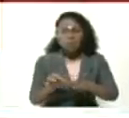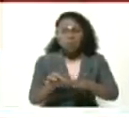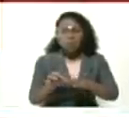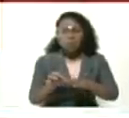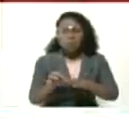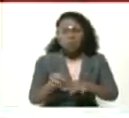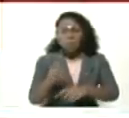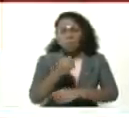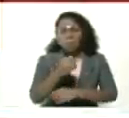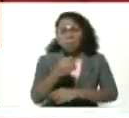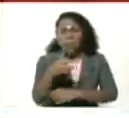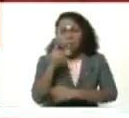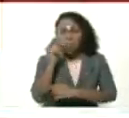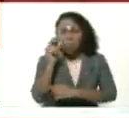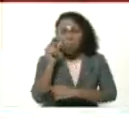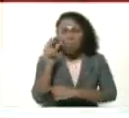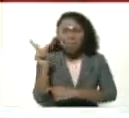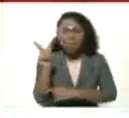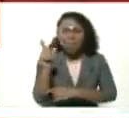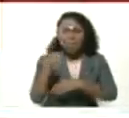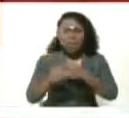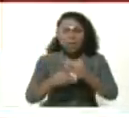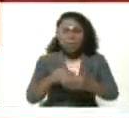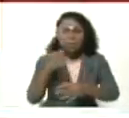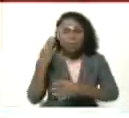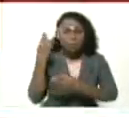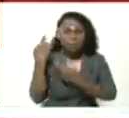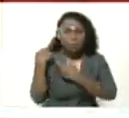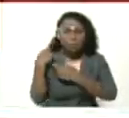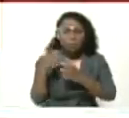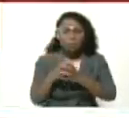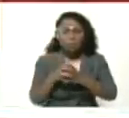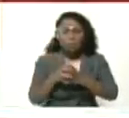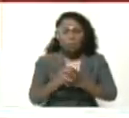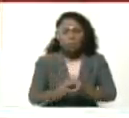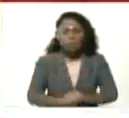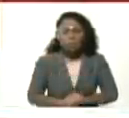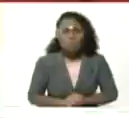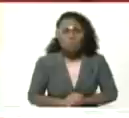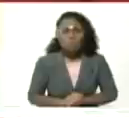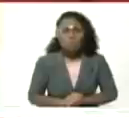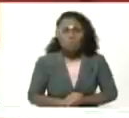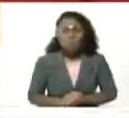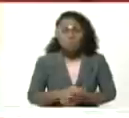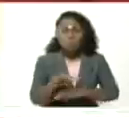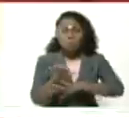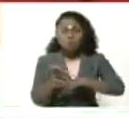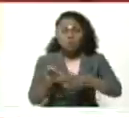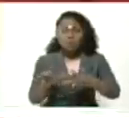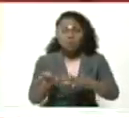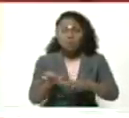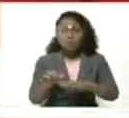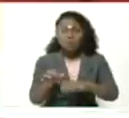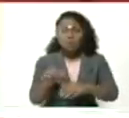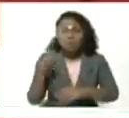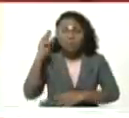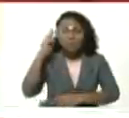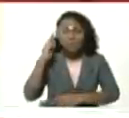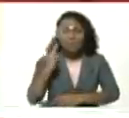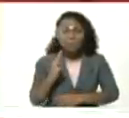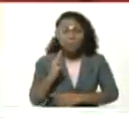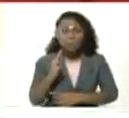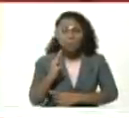Blanco, para la Alianza, Asbel Noriega, del partido Tupamaro. Municipio Simón Planas, Ángel